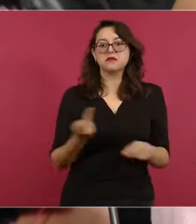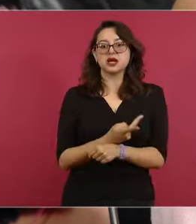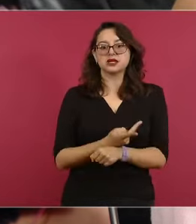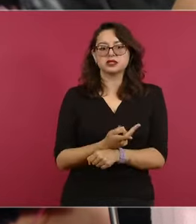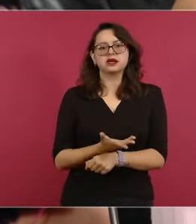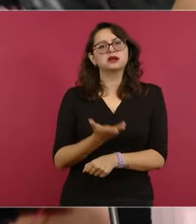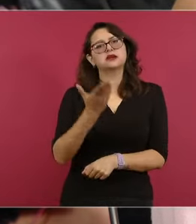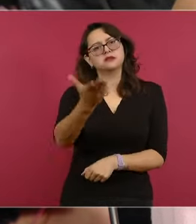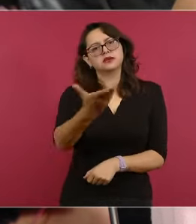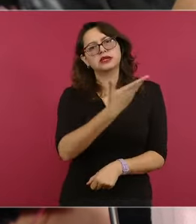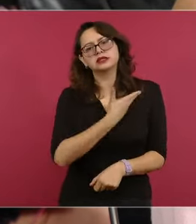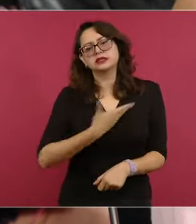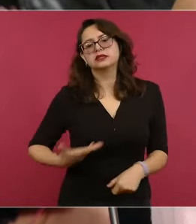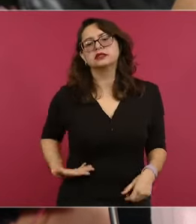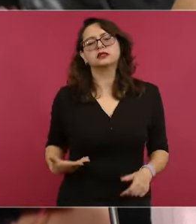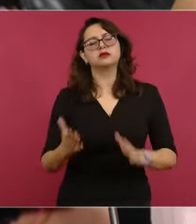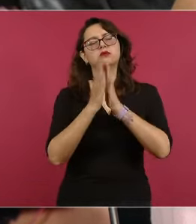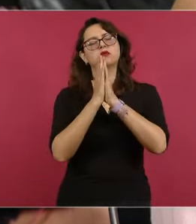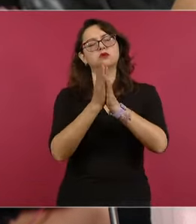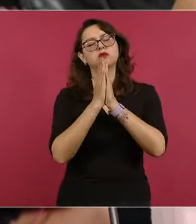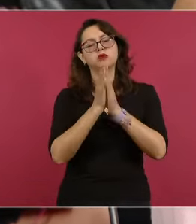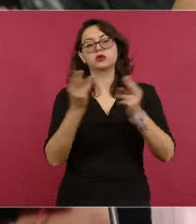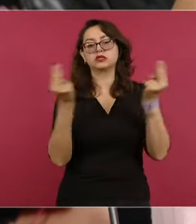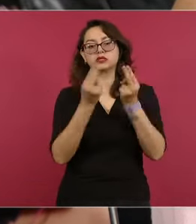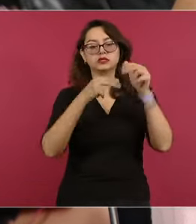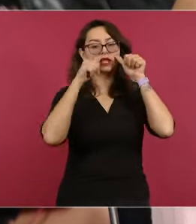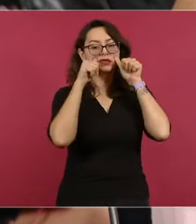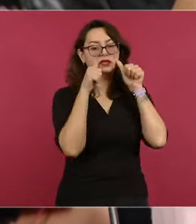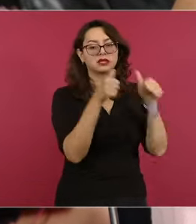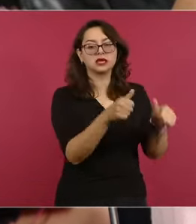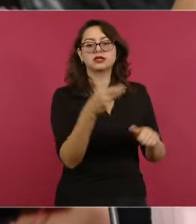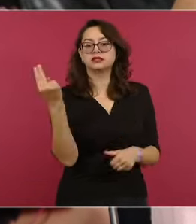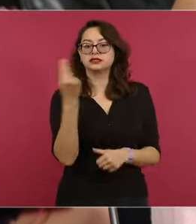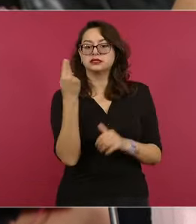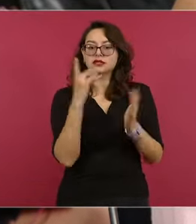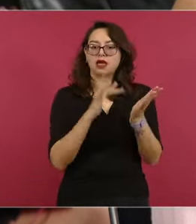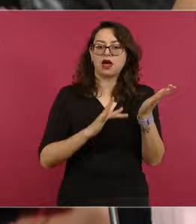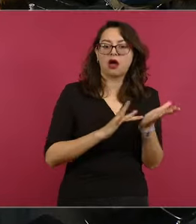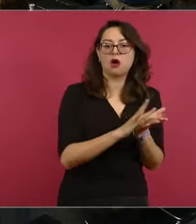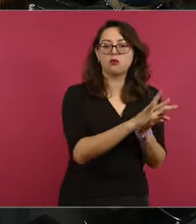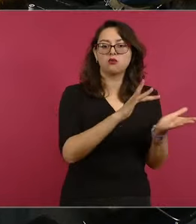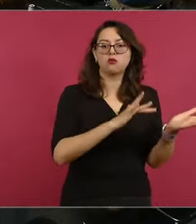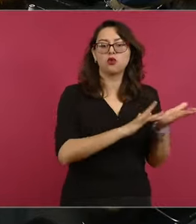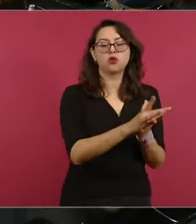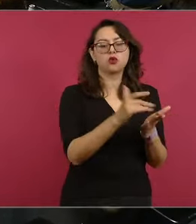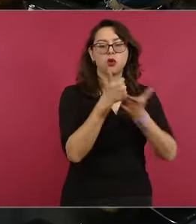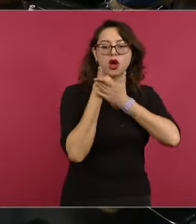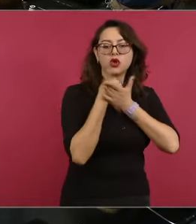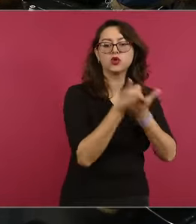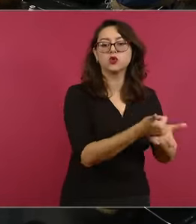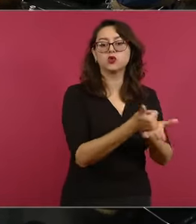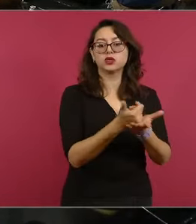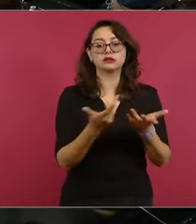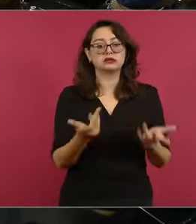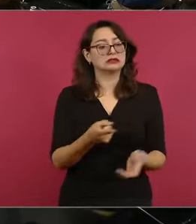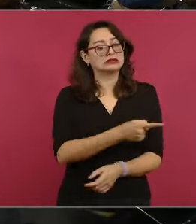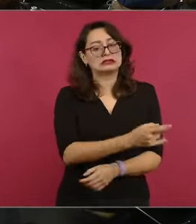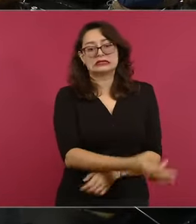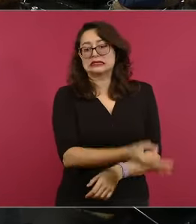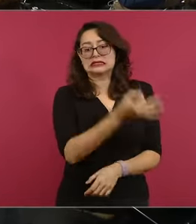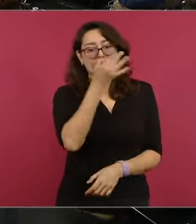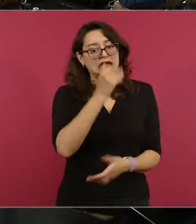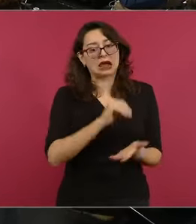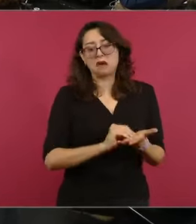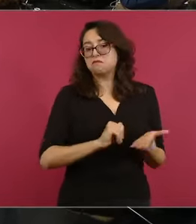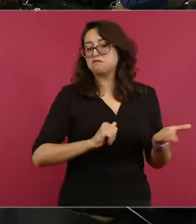del presidente de ver de qué manera los puede ayudar, porque están corriendo los